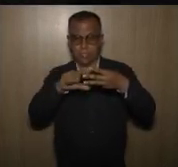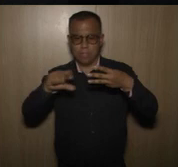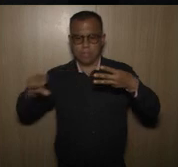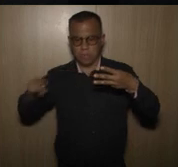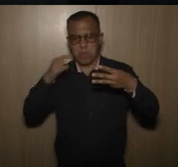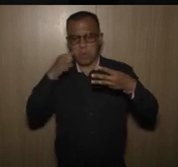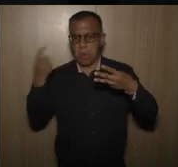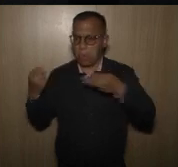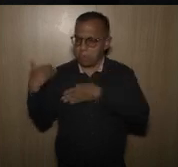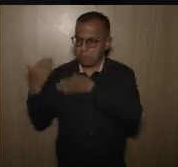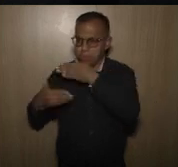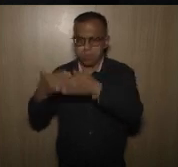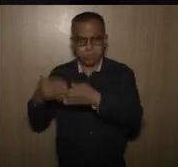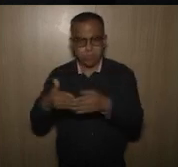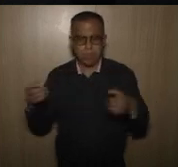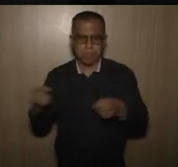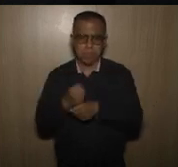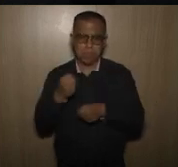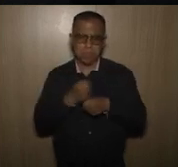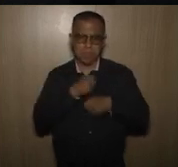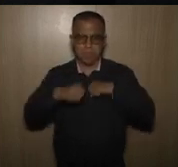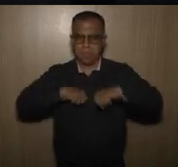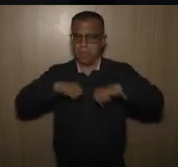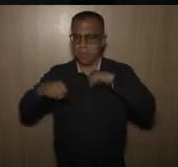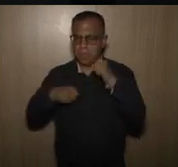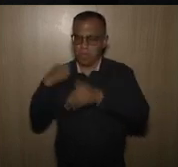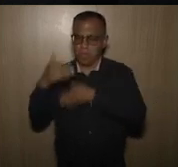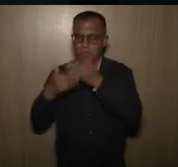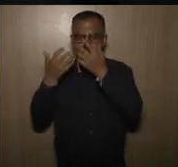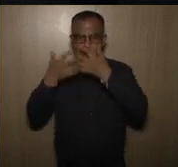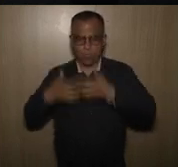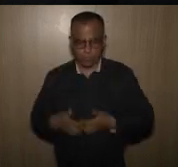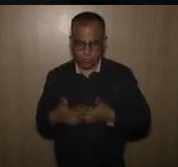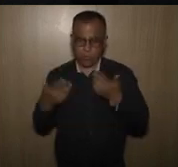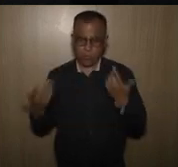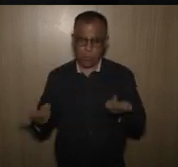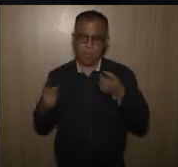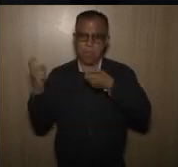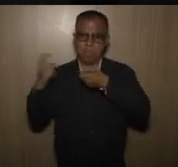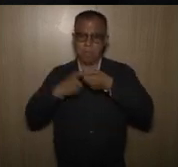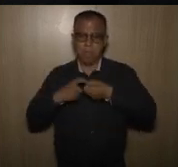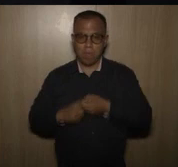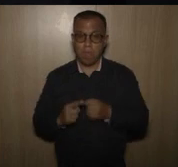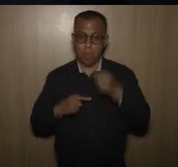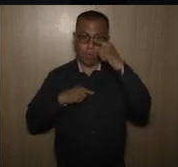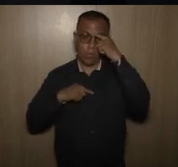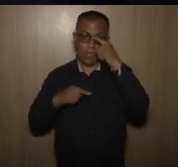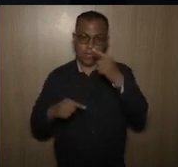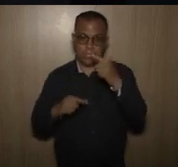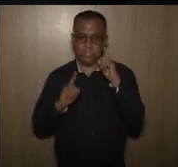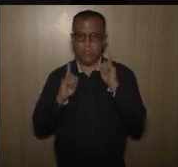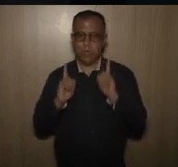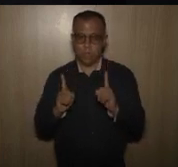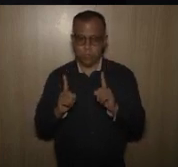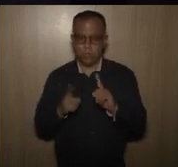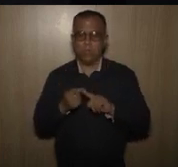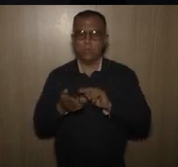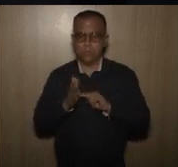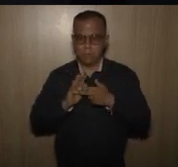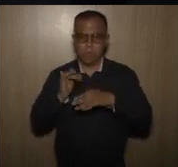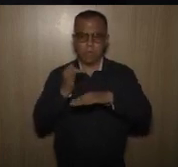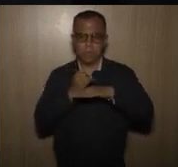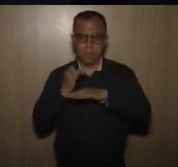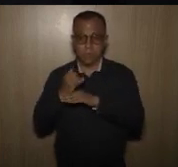de los pasos del procedimiento que tiene el trámite. A nivel de los registros únicos, en términos de instituciones,